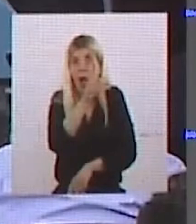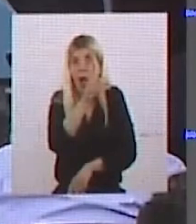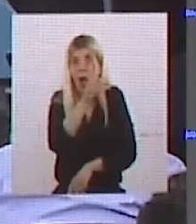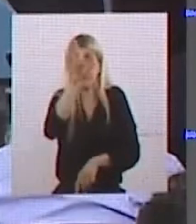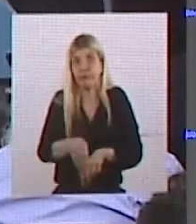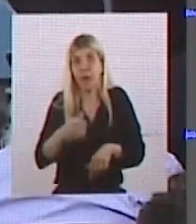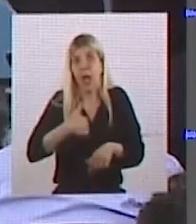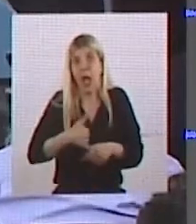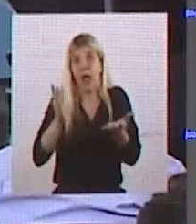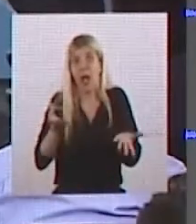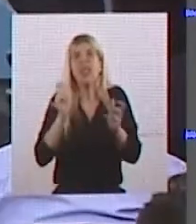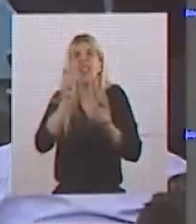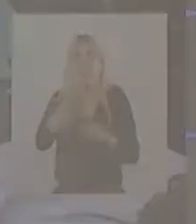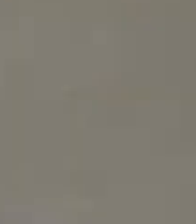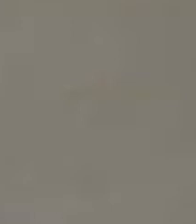laboratorios